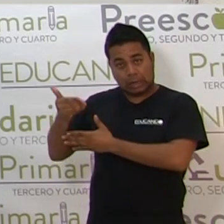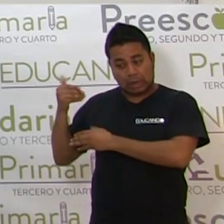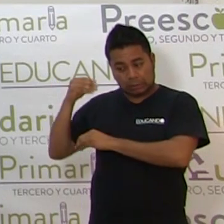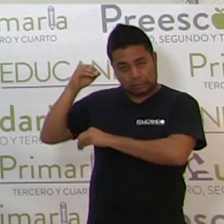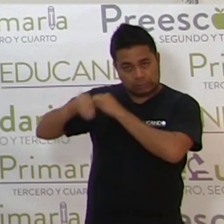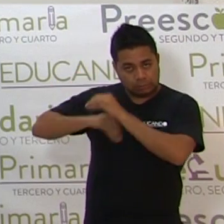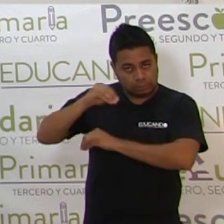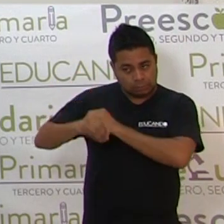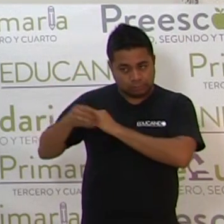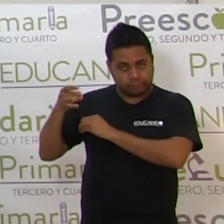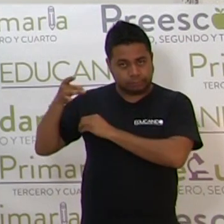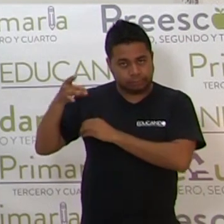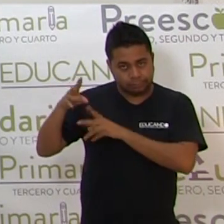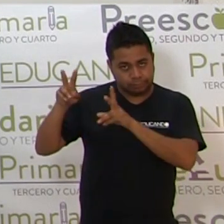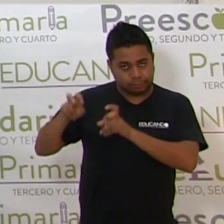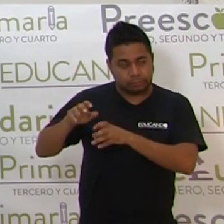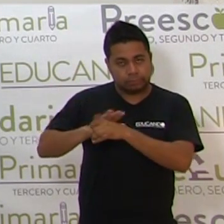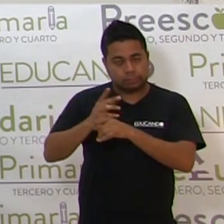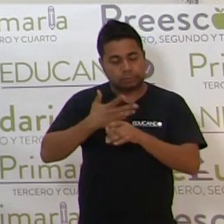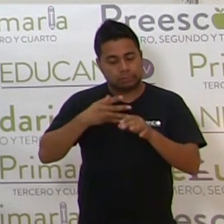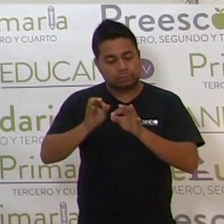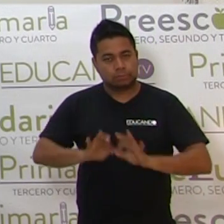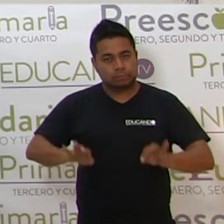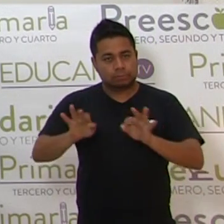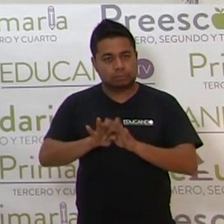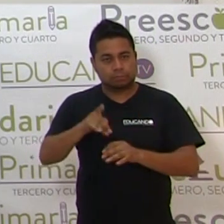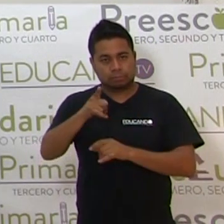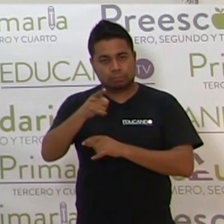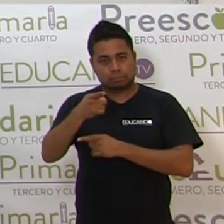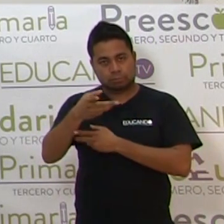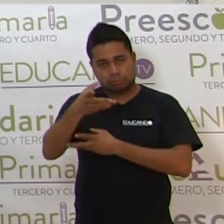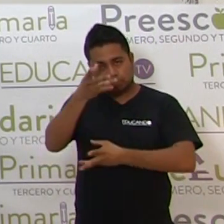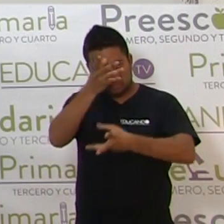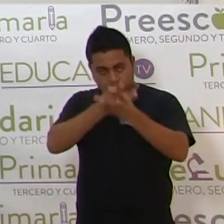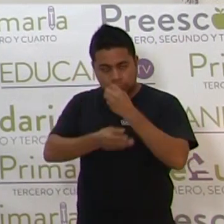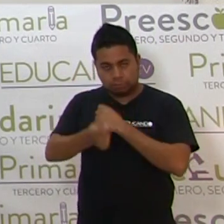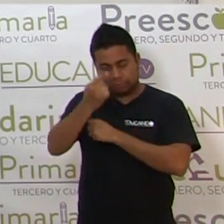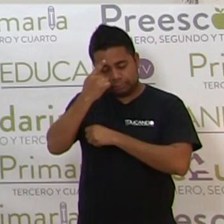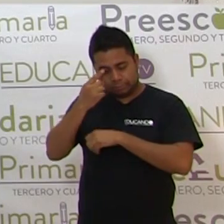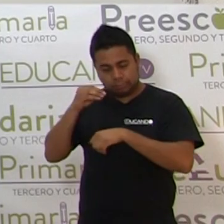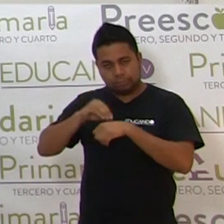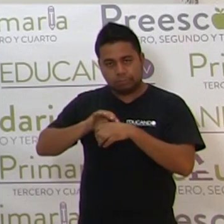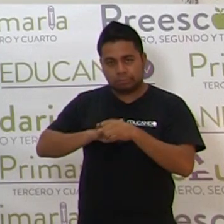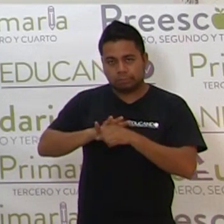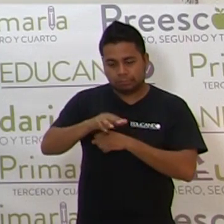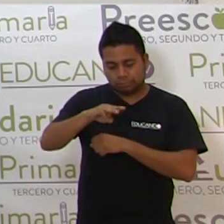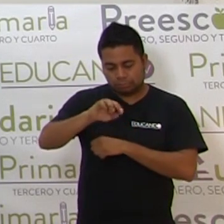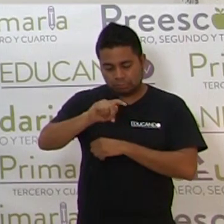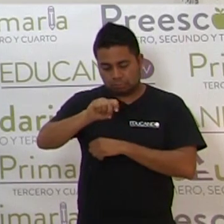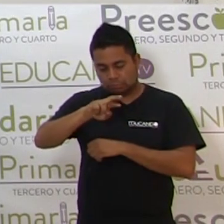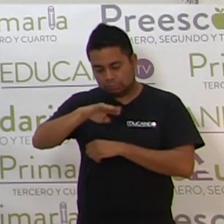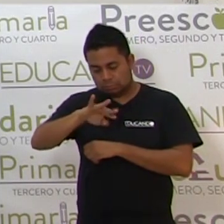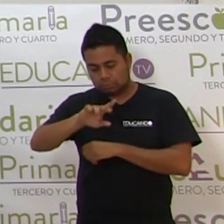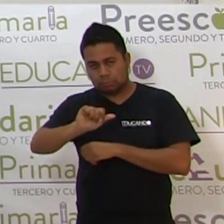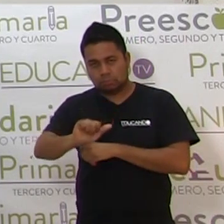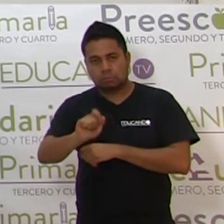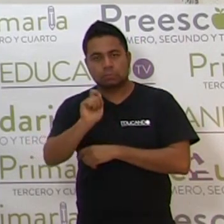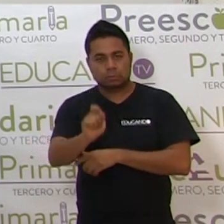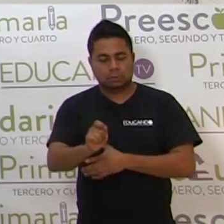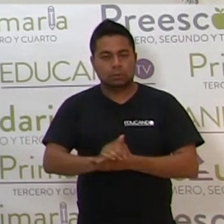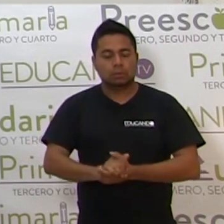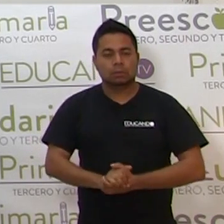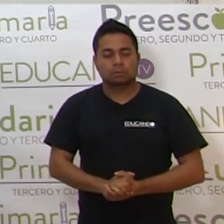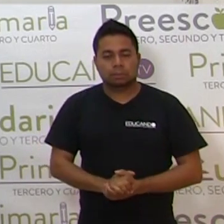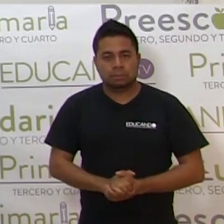es importante que tú puedas retomar esta parte para poder caer a lo que es métrica. Hablamos que